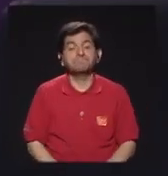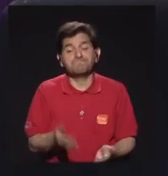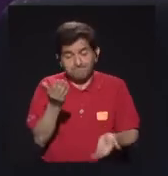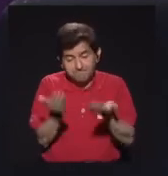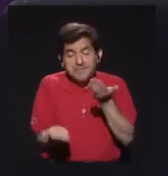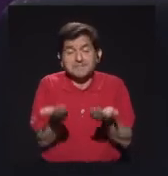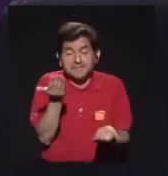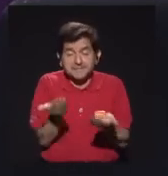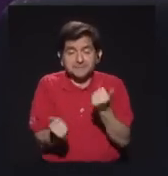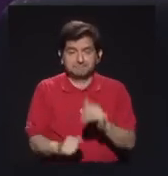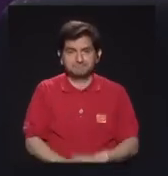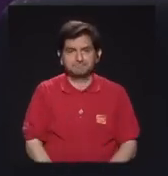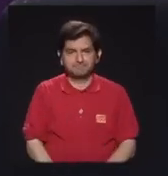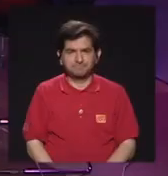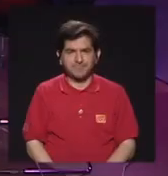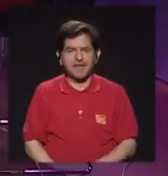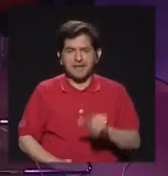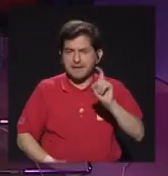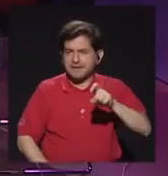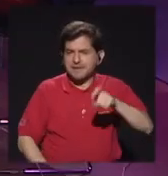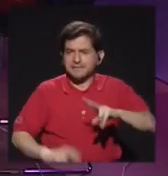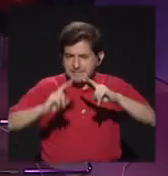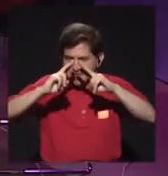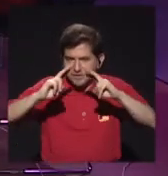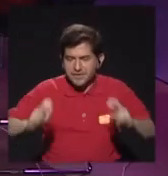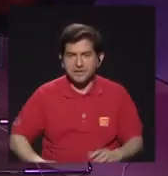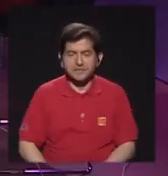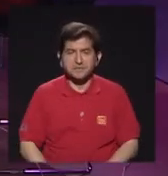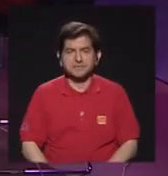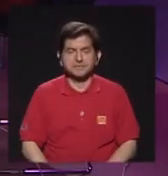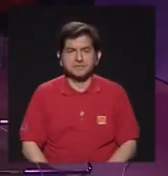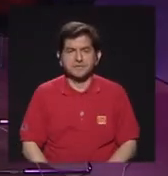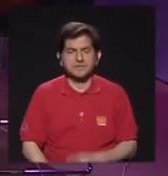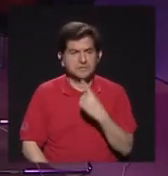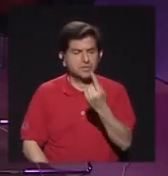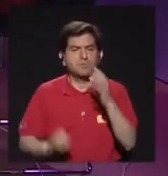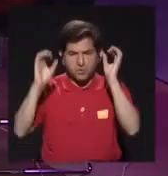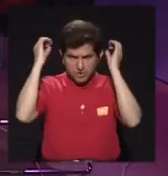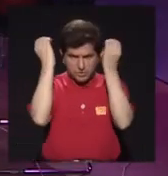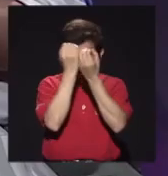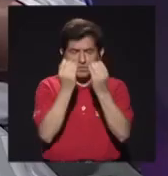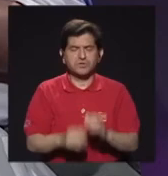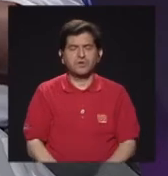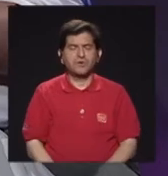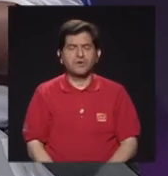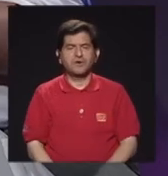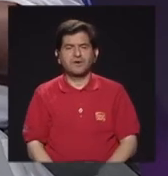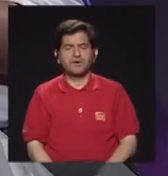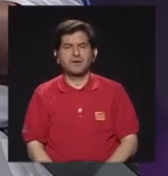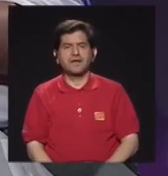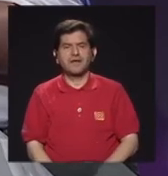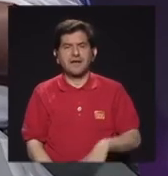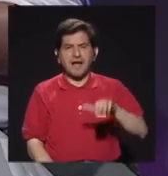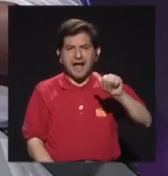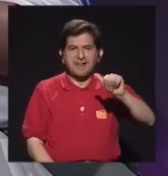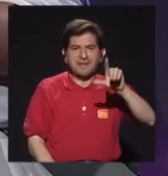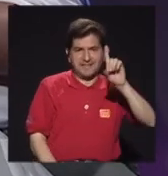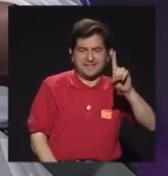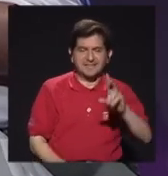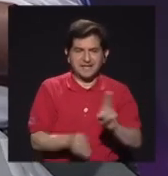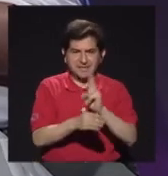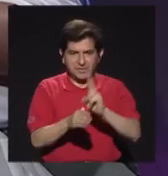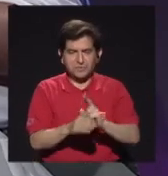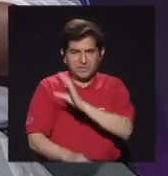probablemente habría que ver cómo sale es que alvarez desanti está usando el cristianismo para atraer votos pues si